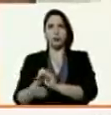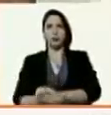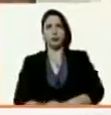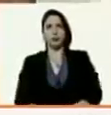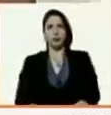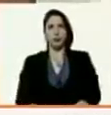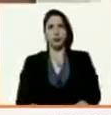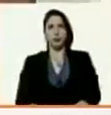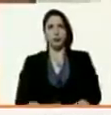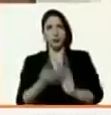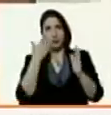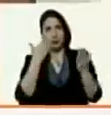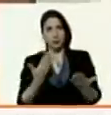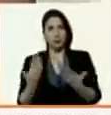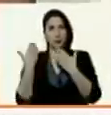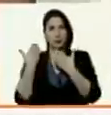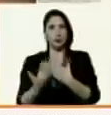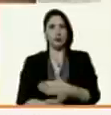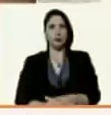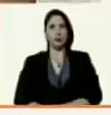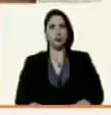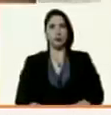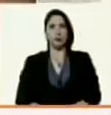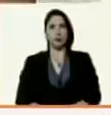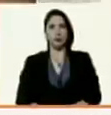adelante que vaya te escuchamos